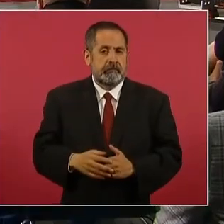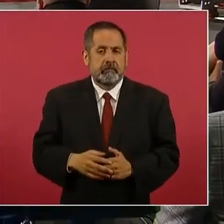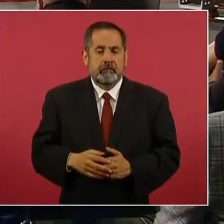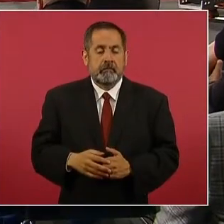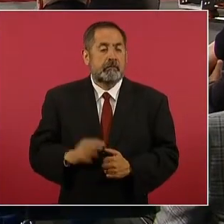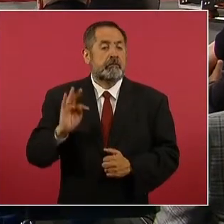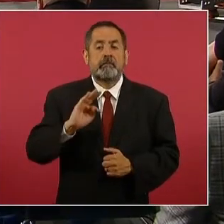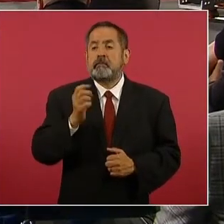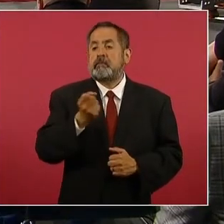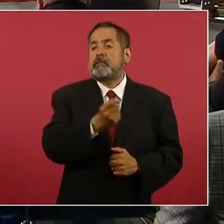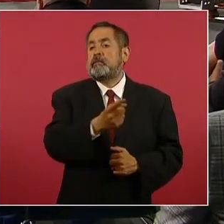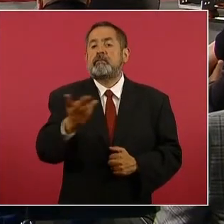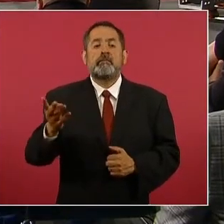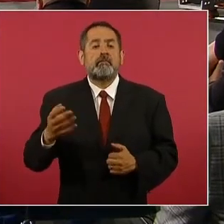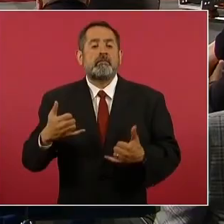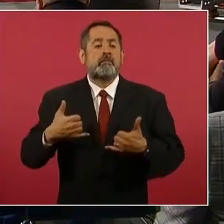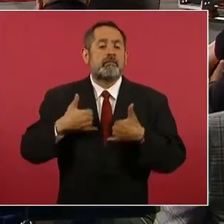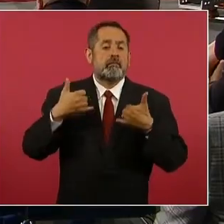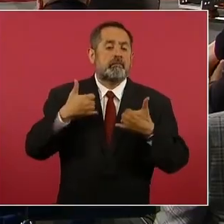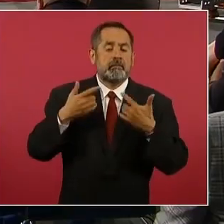los jóvenes